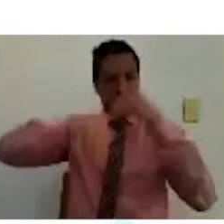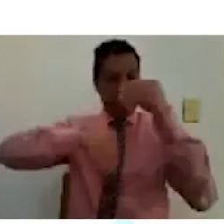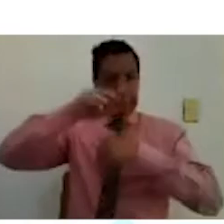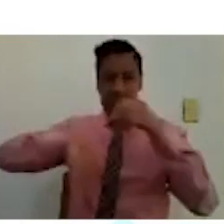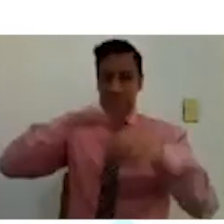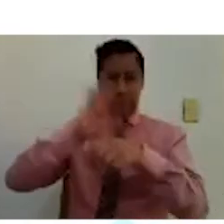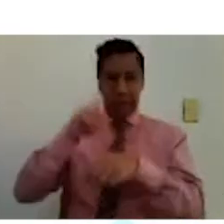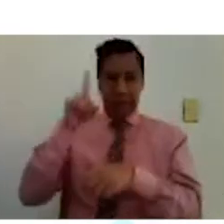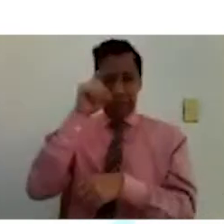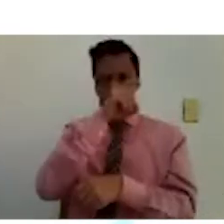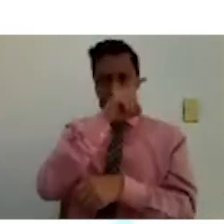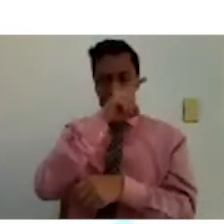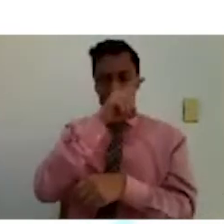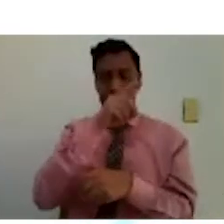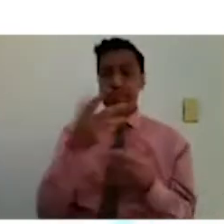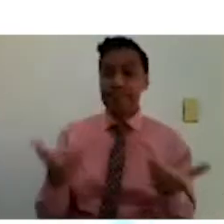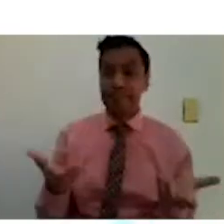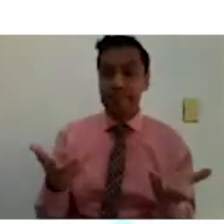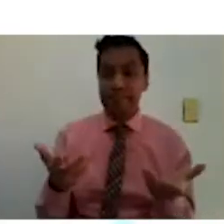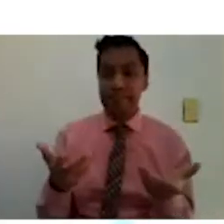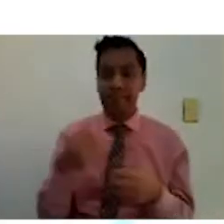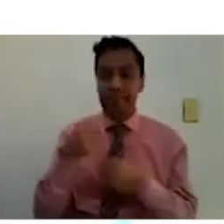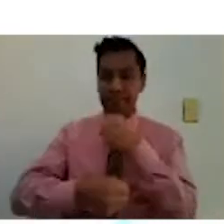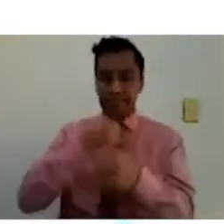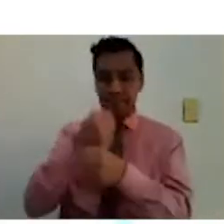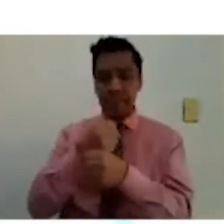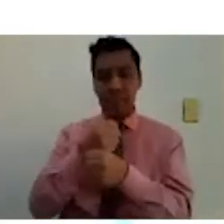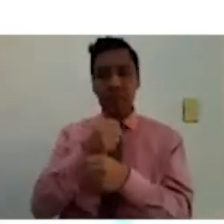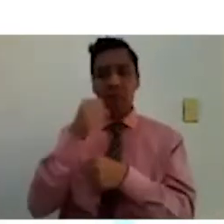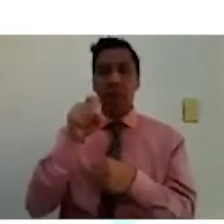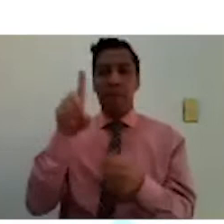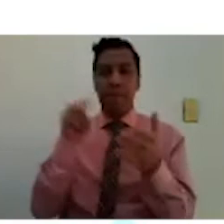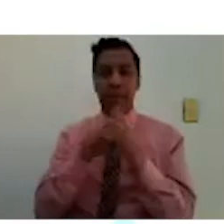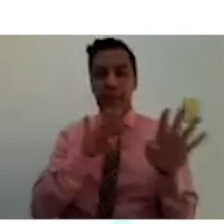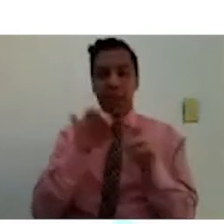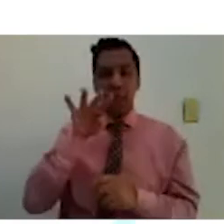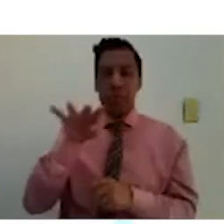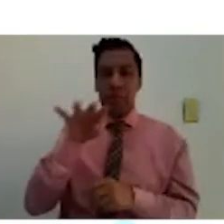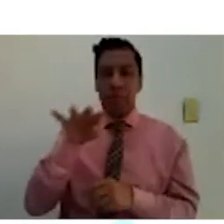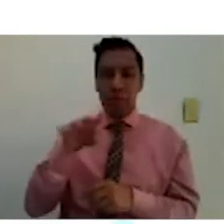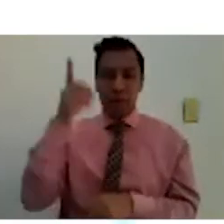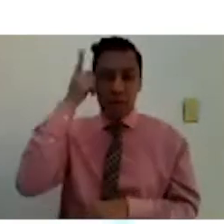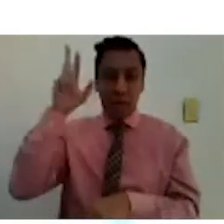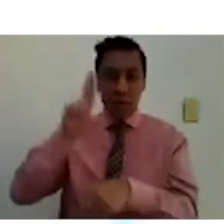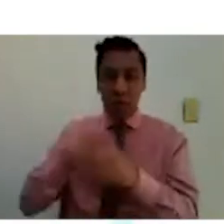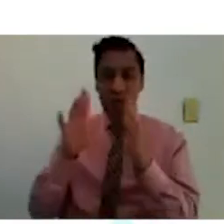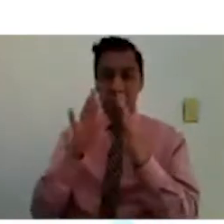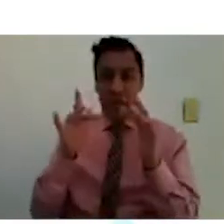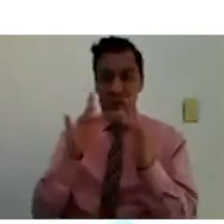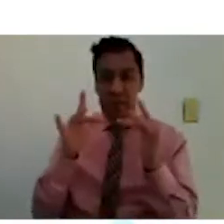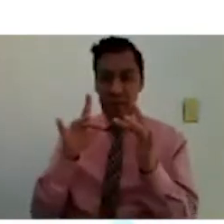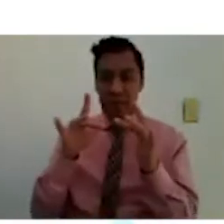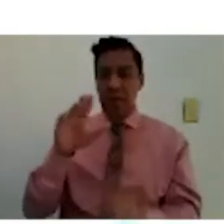misma técnica fue utilizada en ese mismo año de 1919 por un director francés de nombre Adel